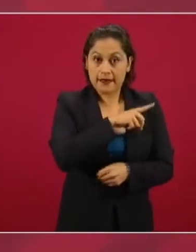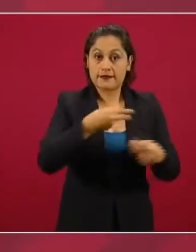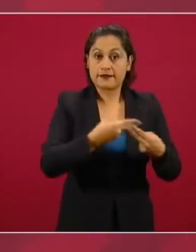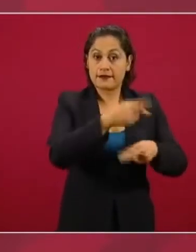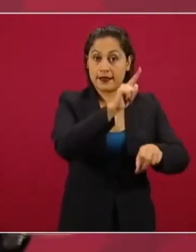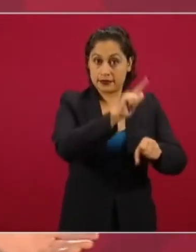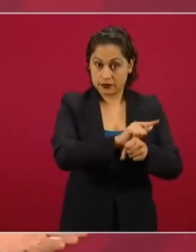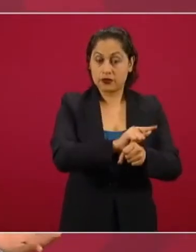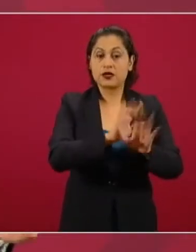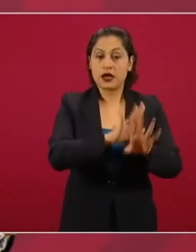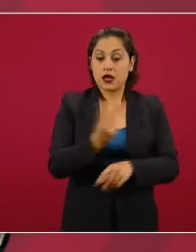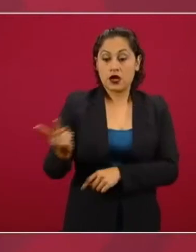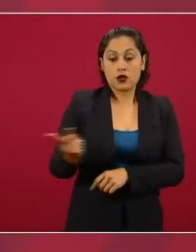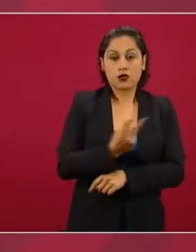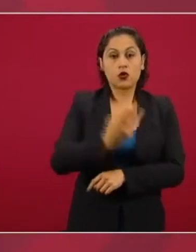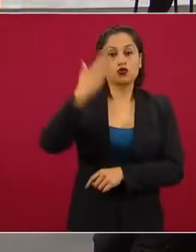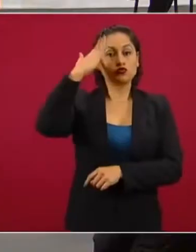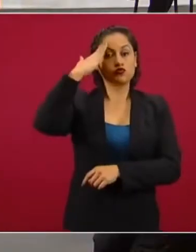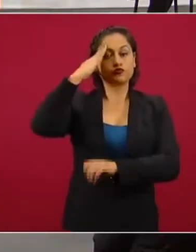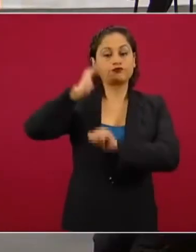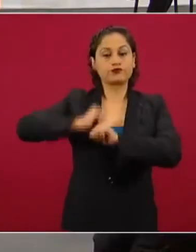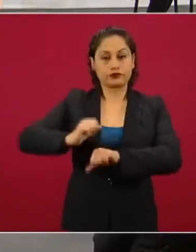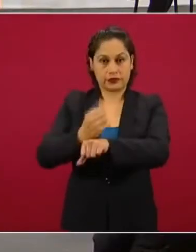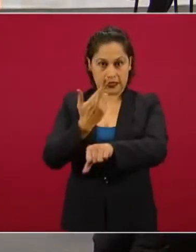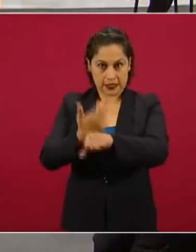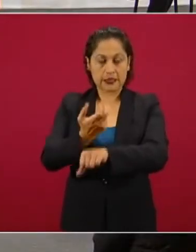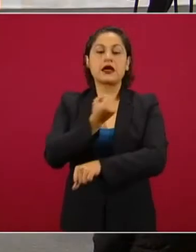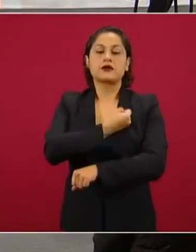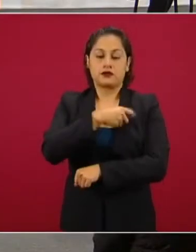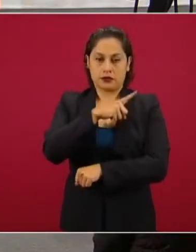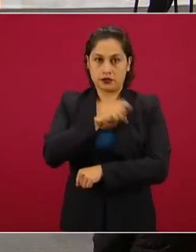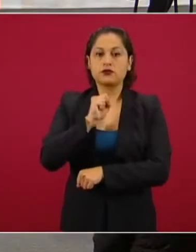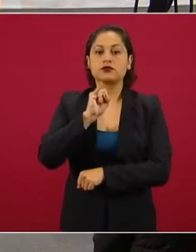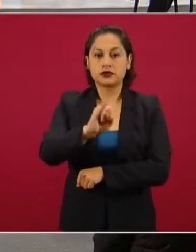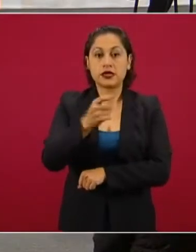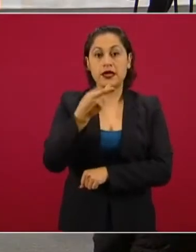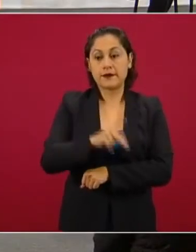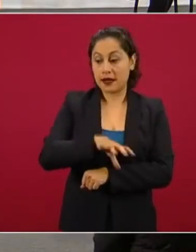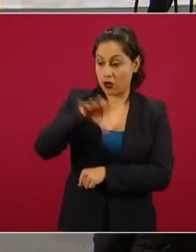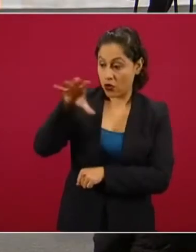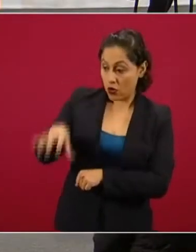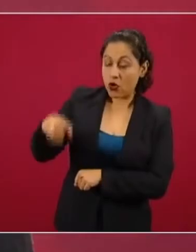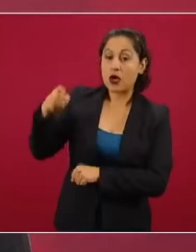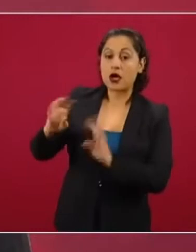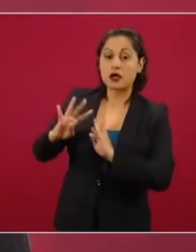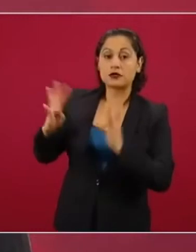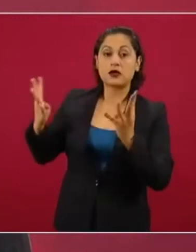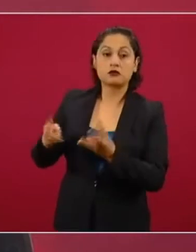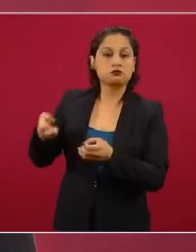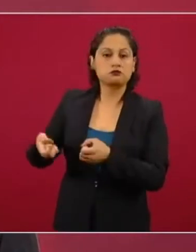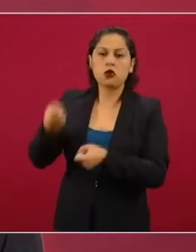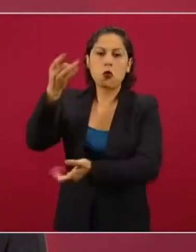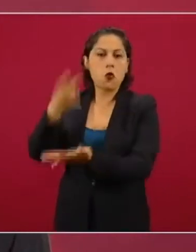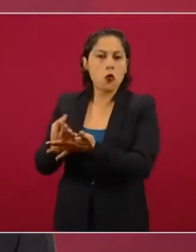los preside el secretario de Salud, pero el Consejo Nacional de Salud no es una autoridad sanitaria, es un órgano de